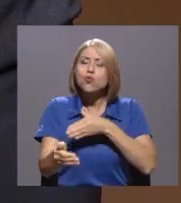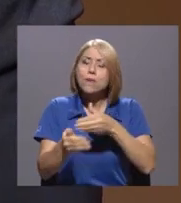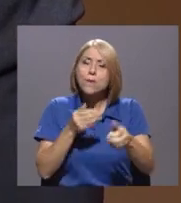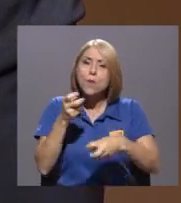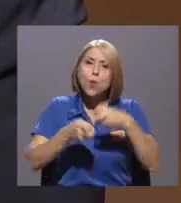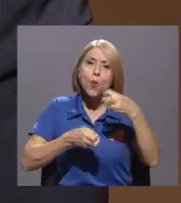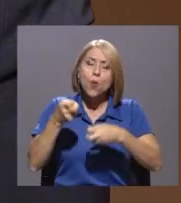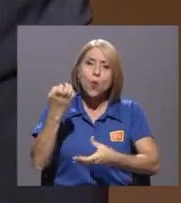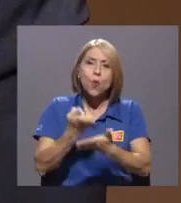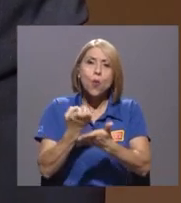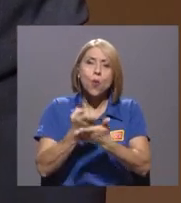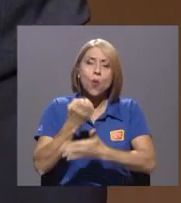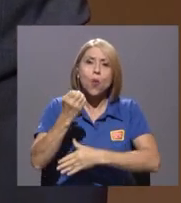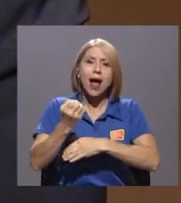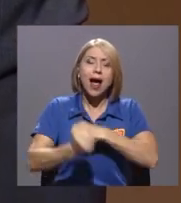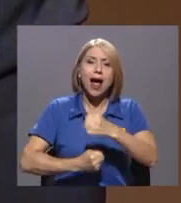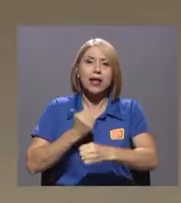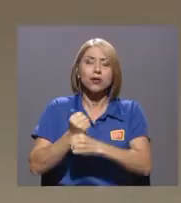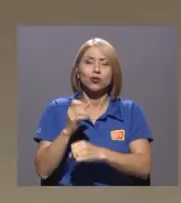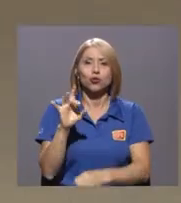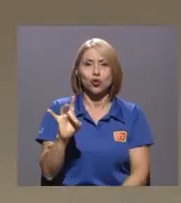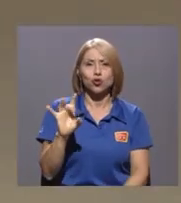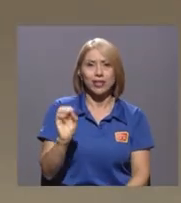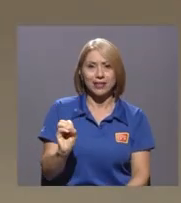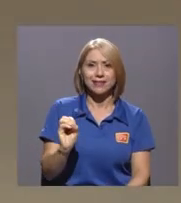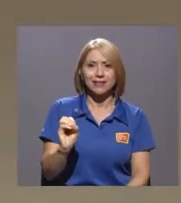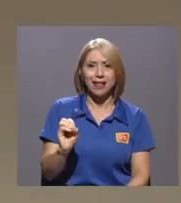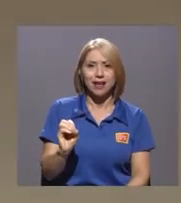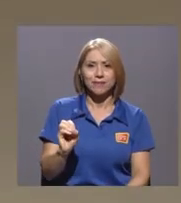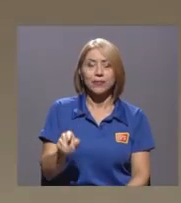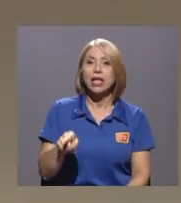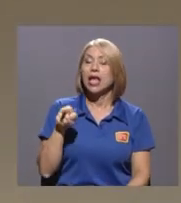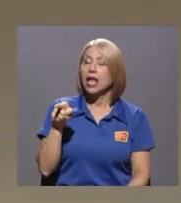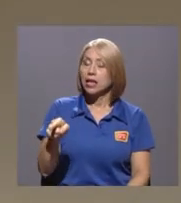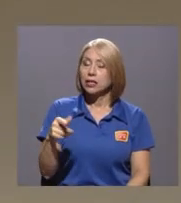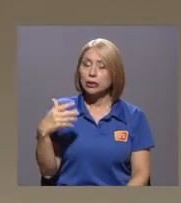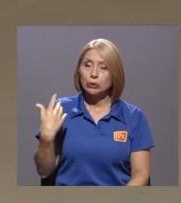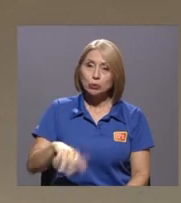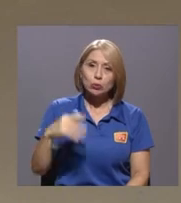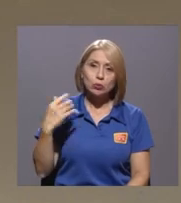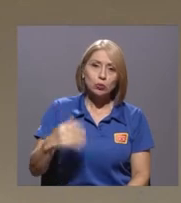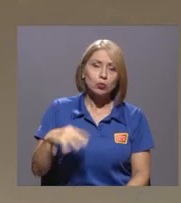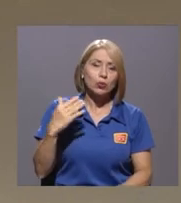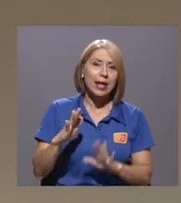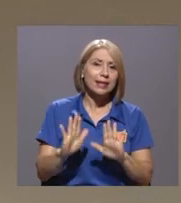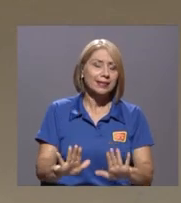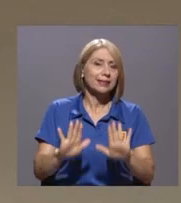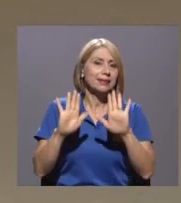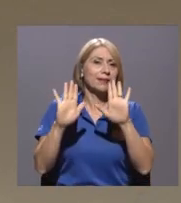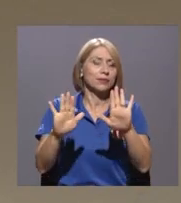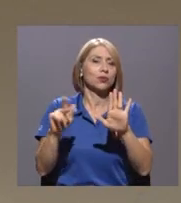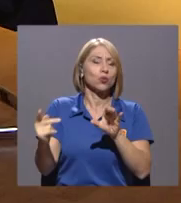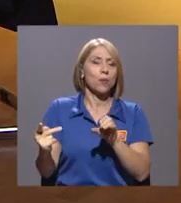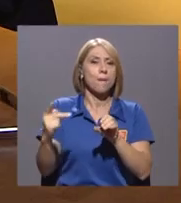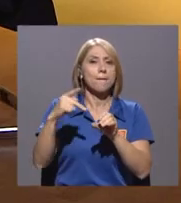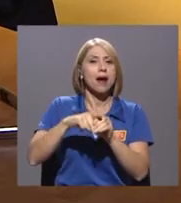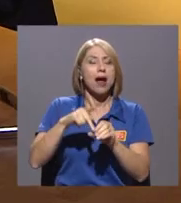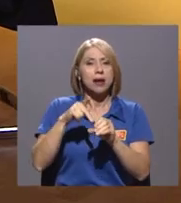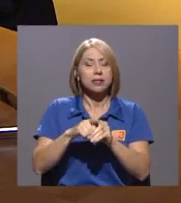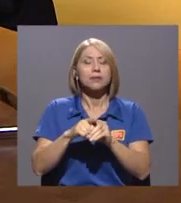inicios de los 80 fue un acto excepcional en la que tuvo una participación muy